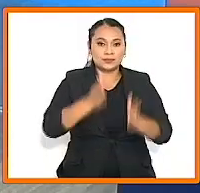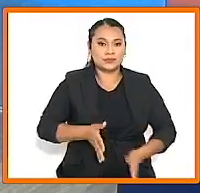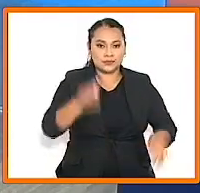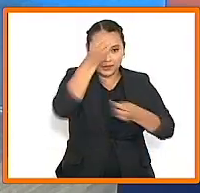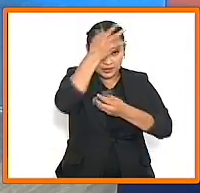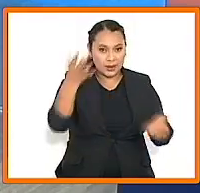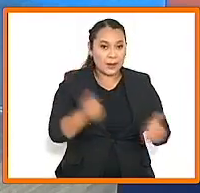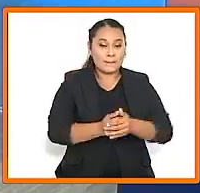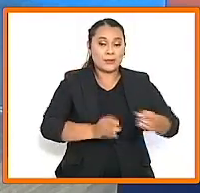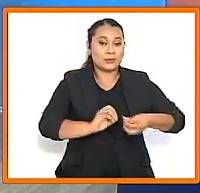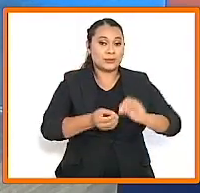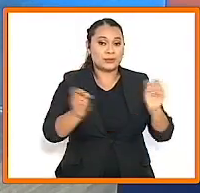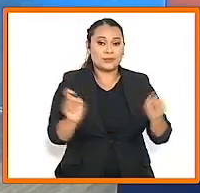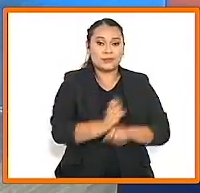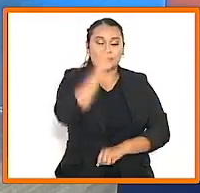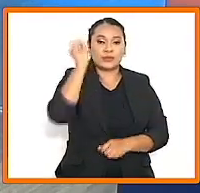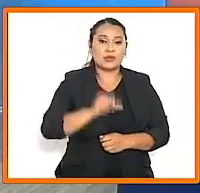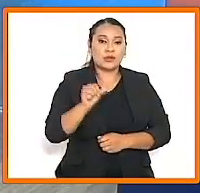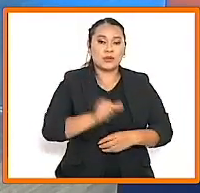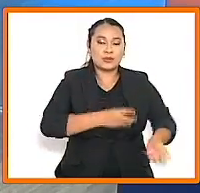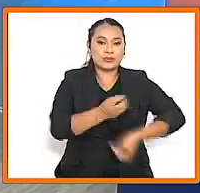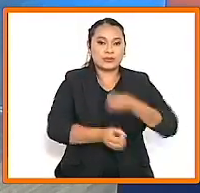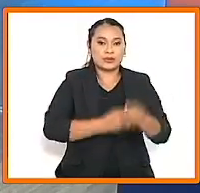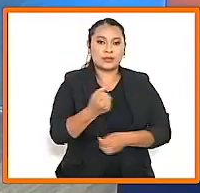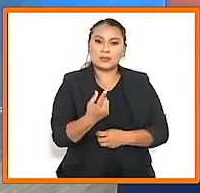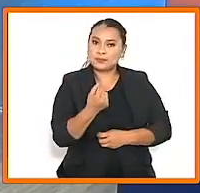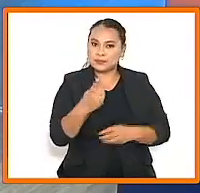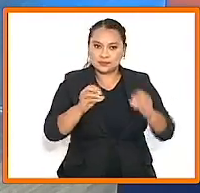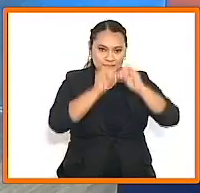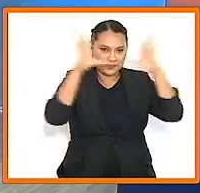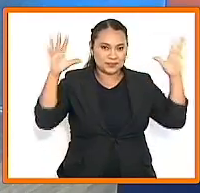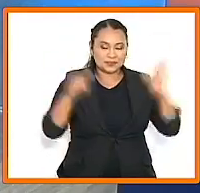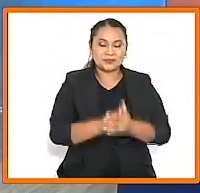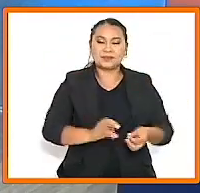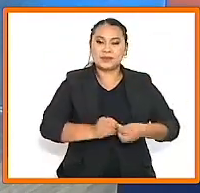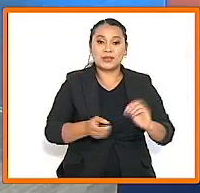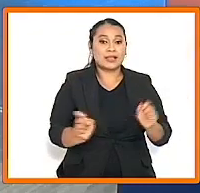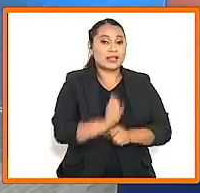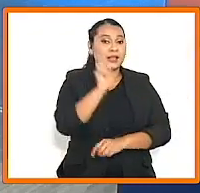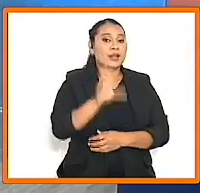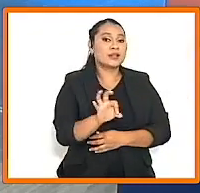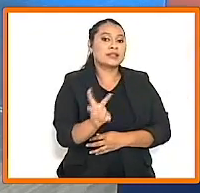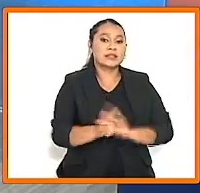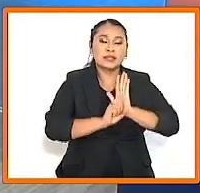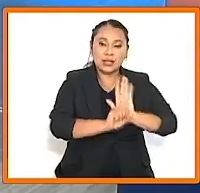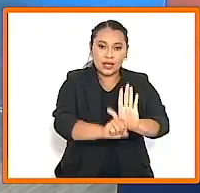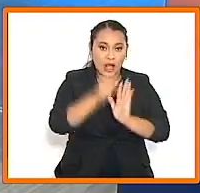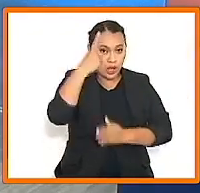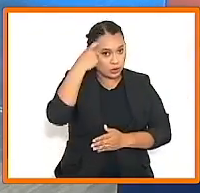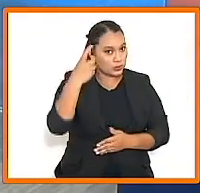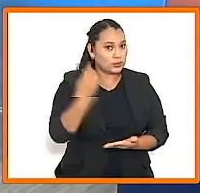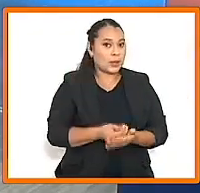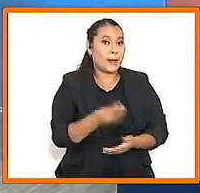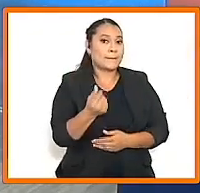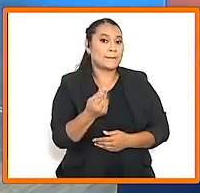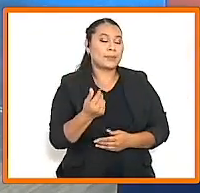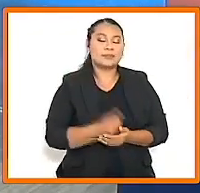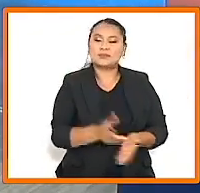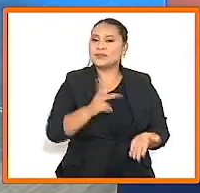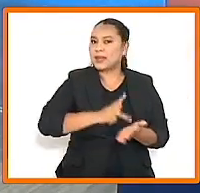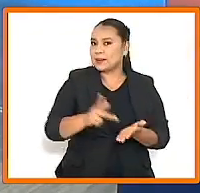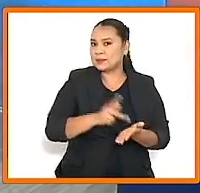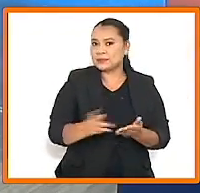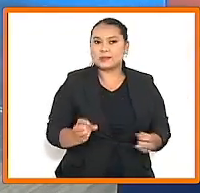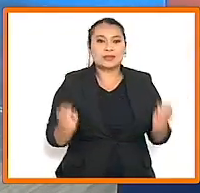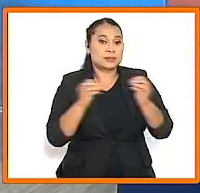número favorecido en el sorteo de las 11 en punto de la mañana del día de hoy fue el 96 con su símbolo de sueños dinero, con el cual se